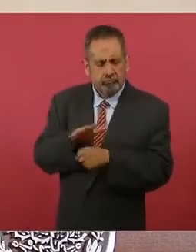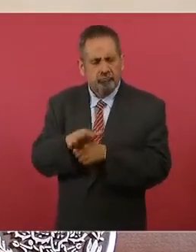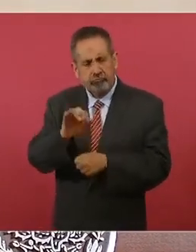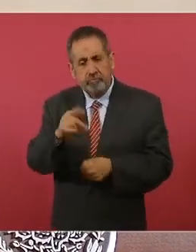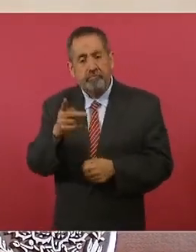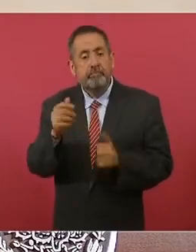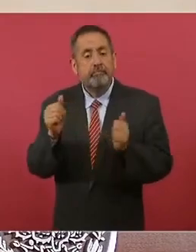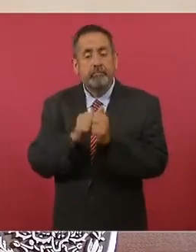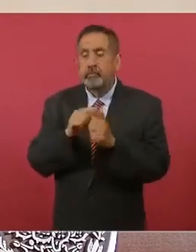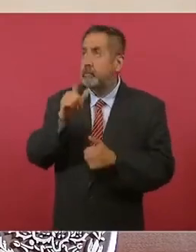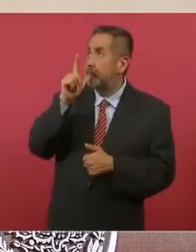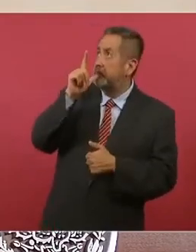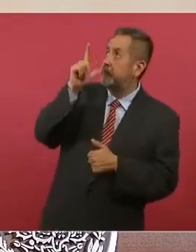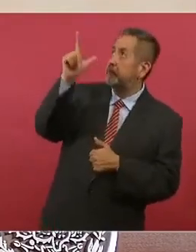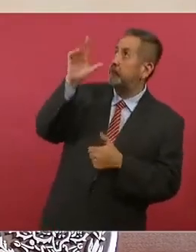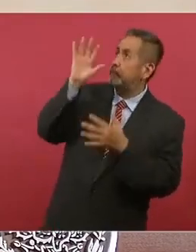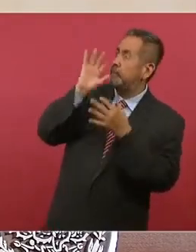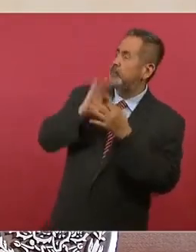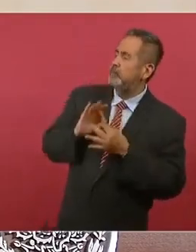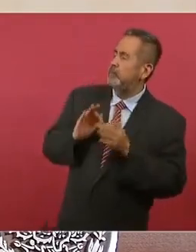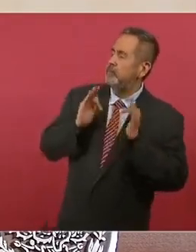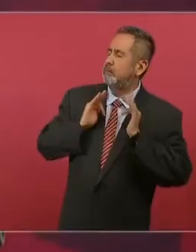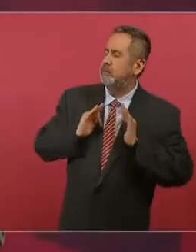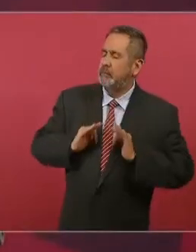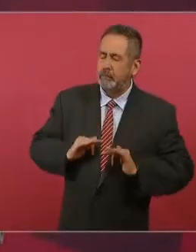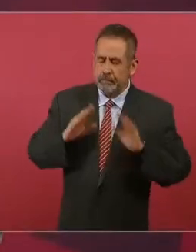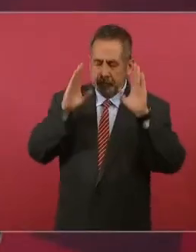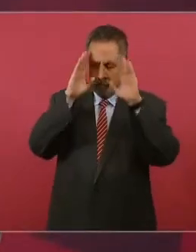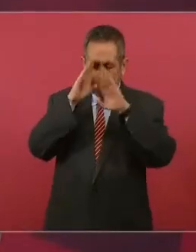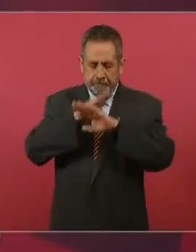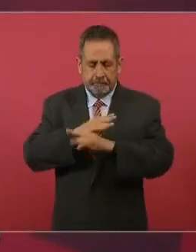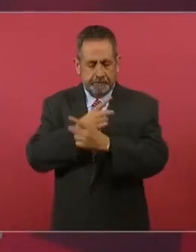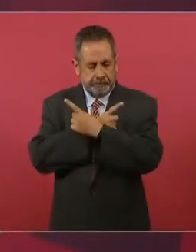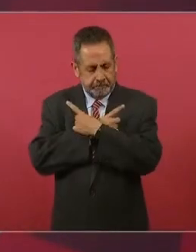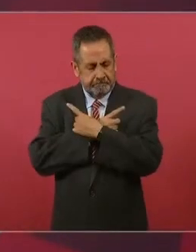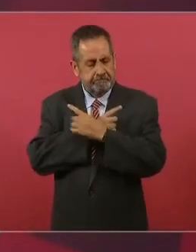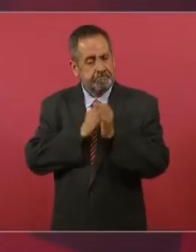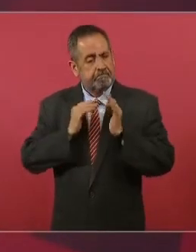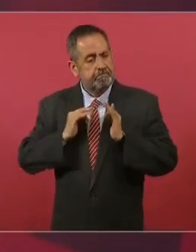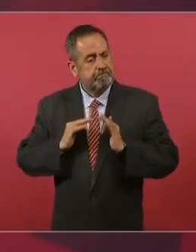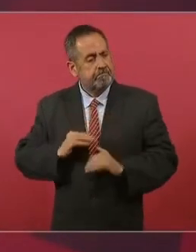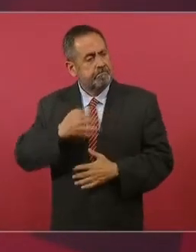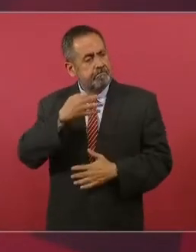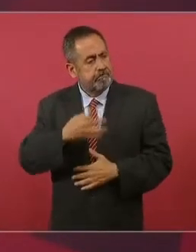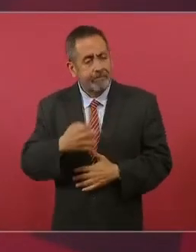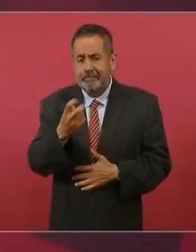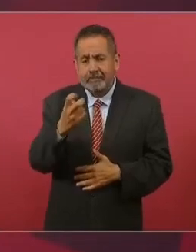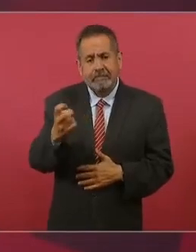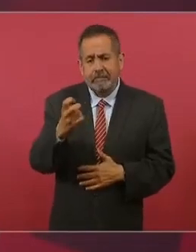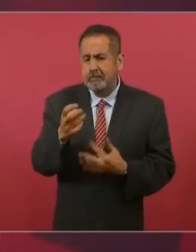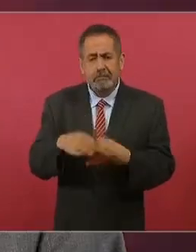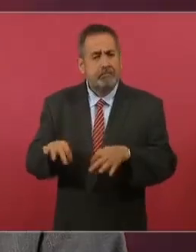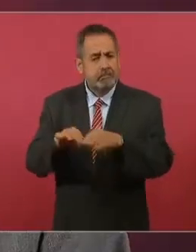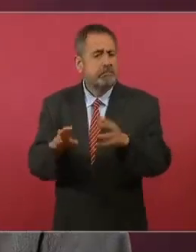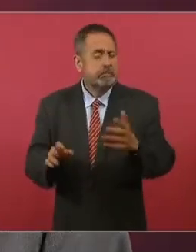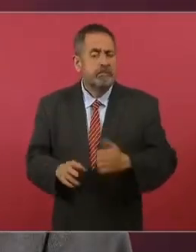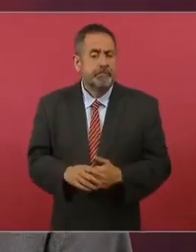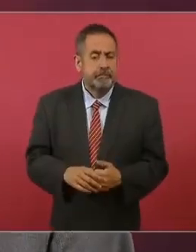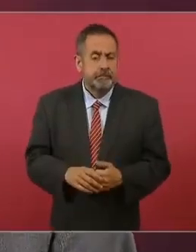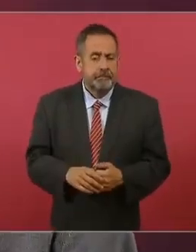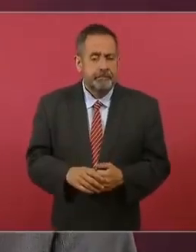alma, el fortalecer los valores, porque además, esa